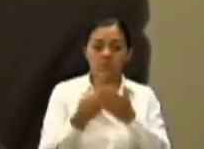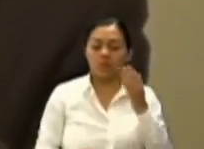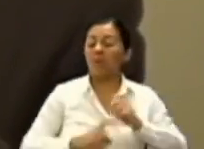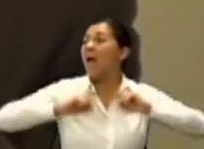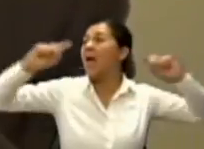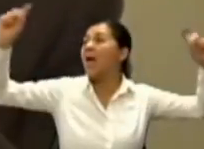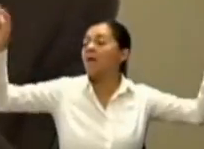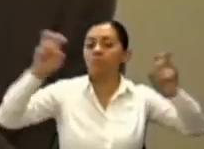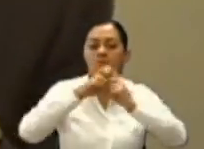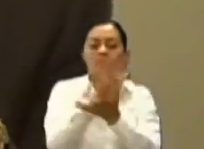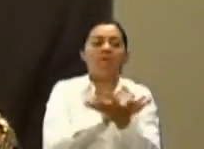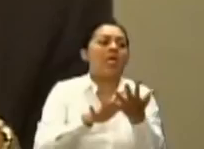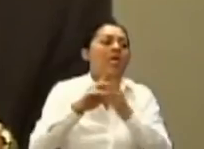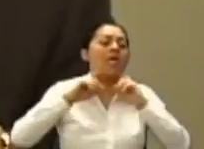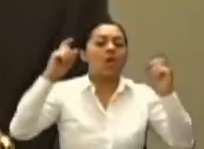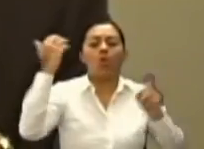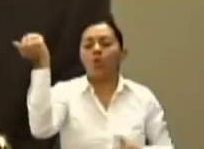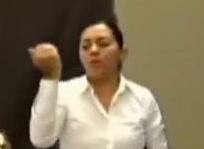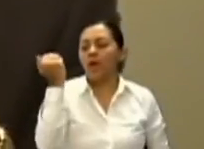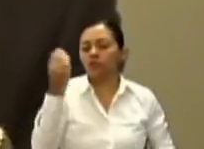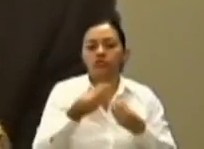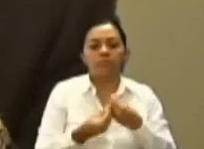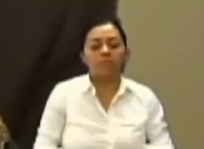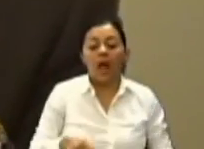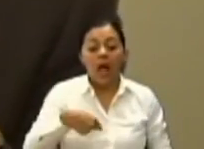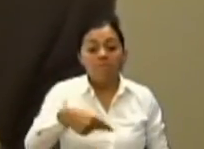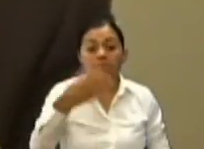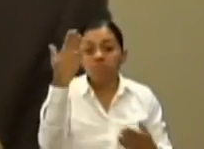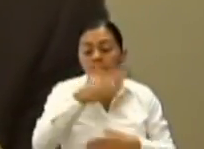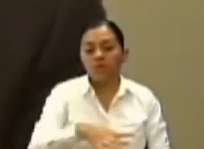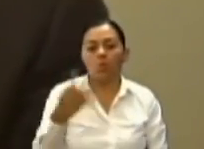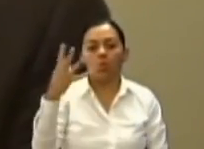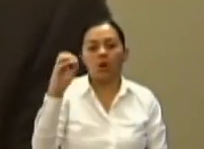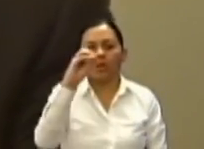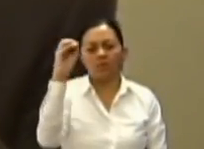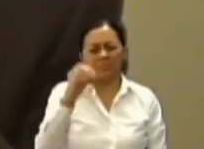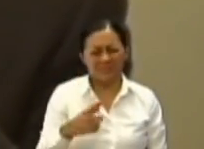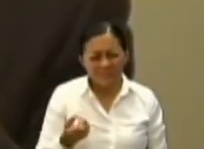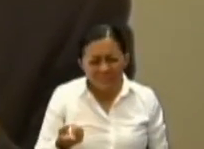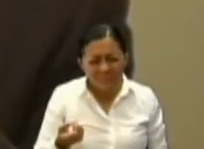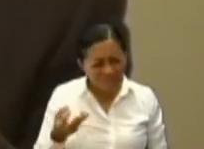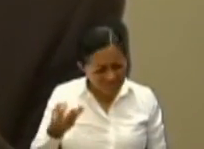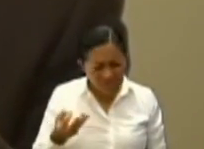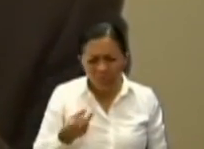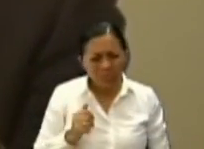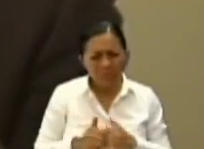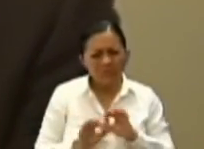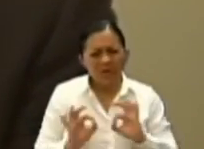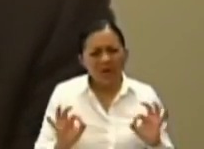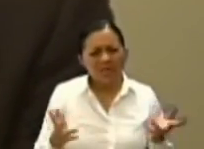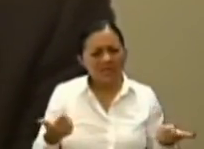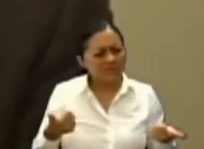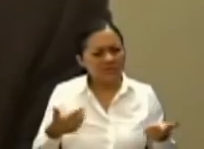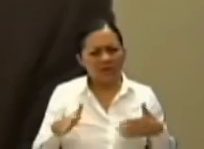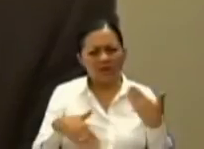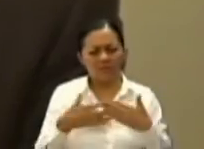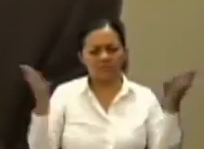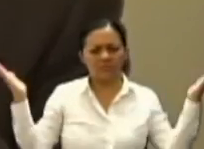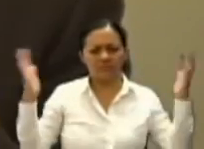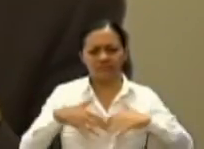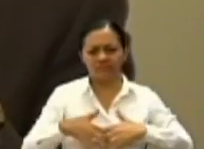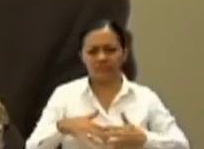dijeron que los jubilados iban a perder 40% sus pensiones no pasó absolutamente nada pero que cabos que